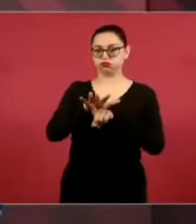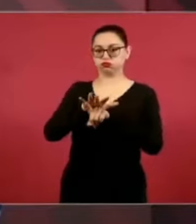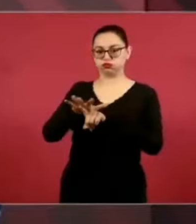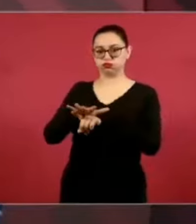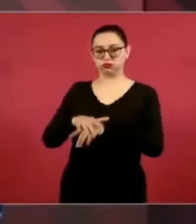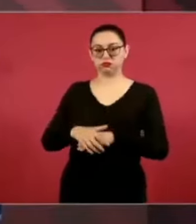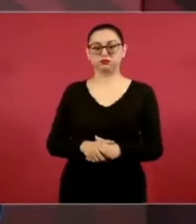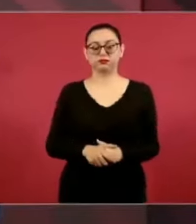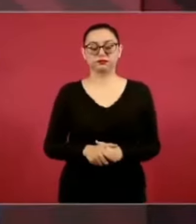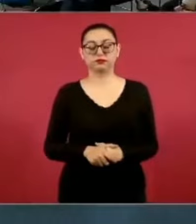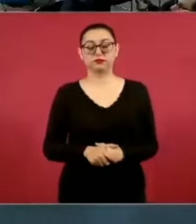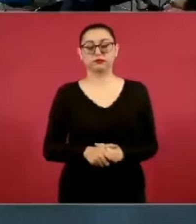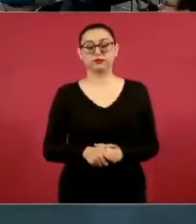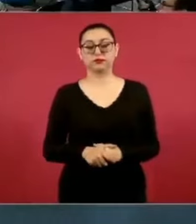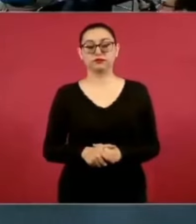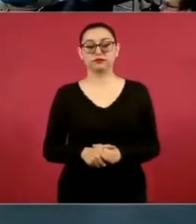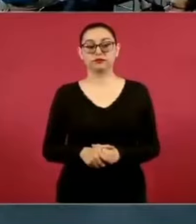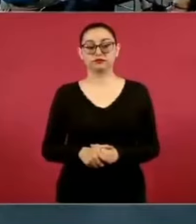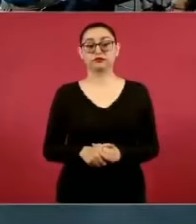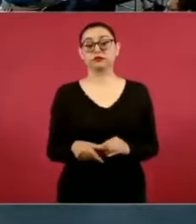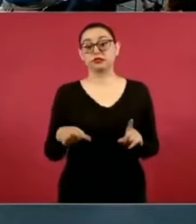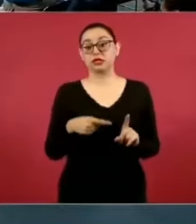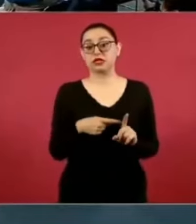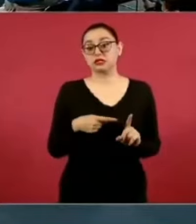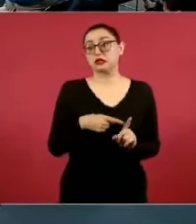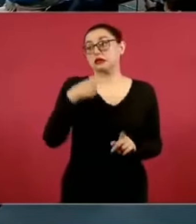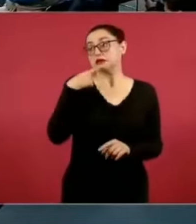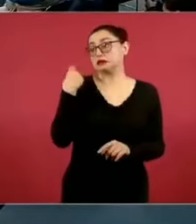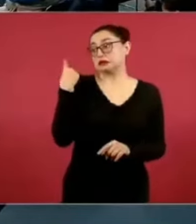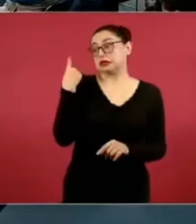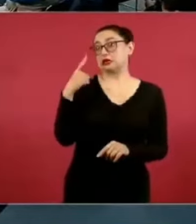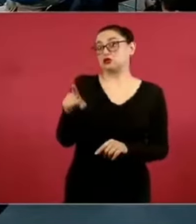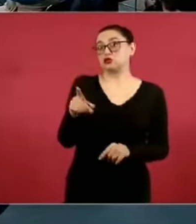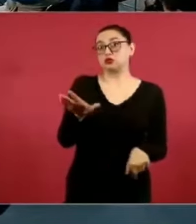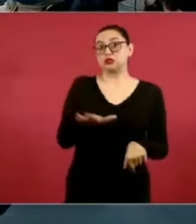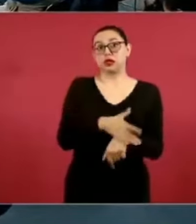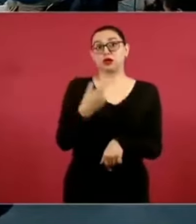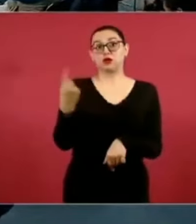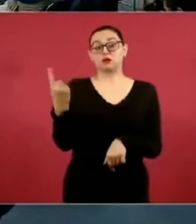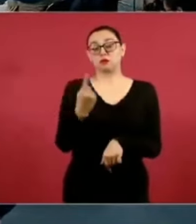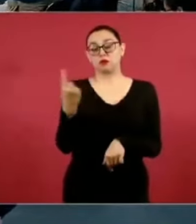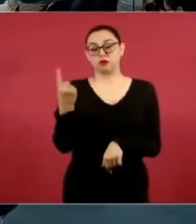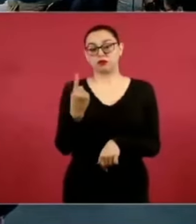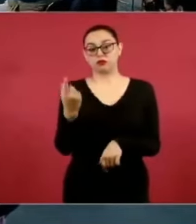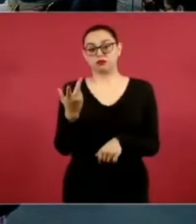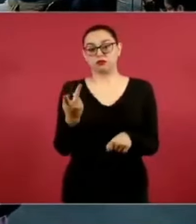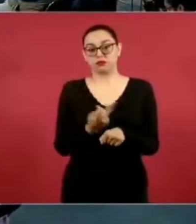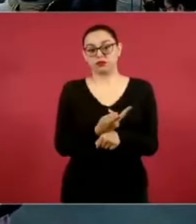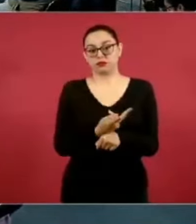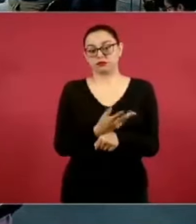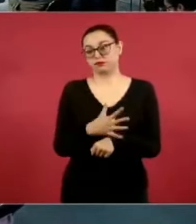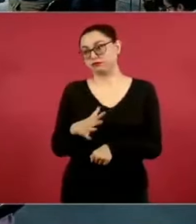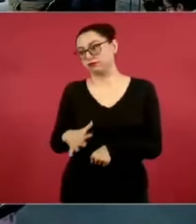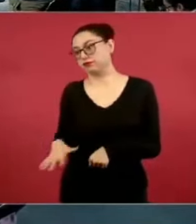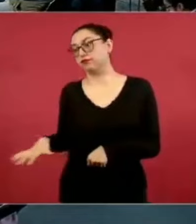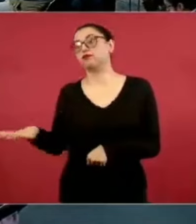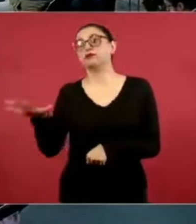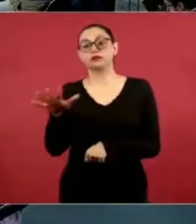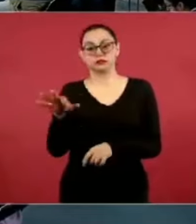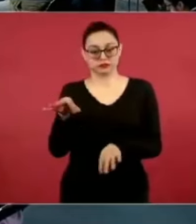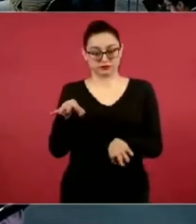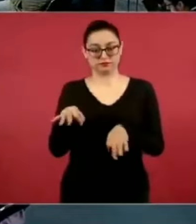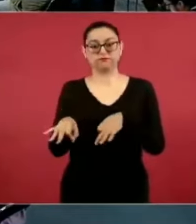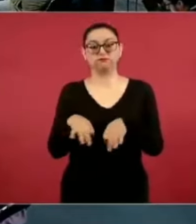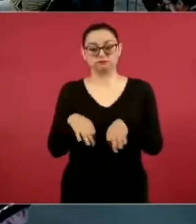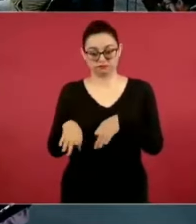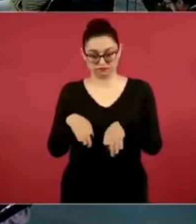Sí, ella denuncia esto porque dice que finalmente, pues, gran parte de los trabajadores tiene... le